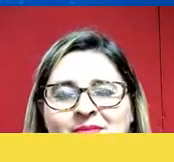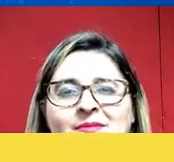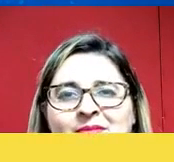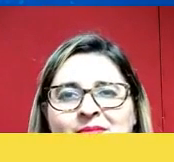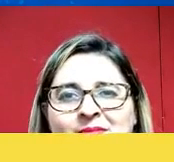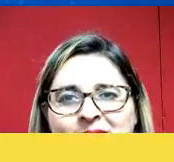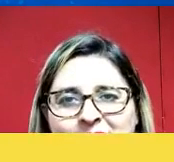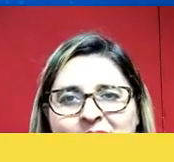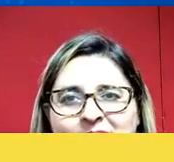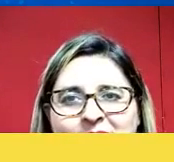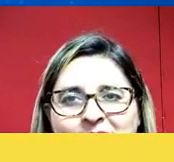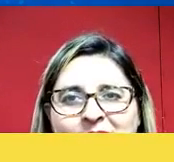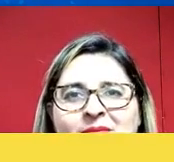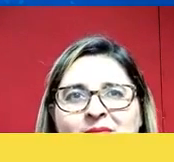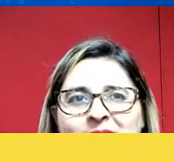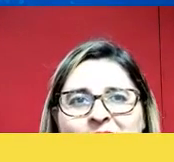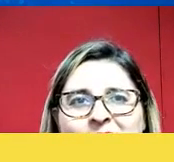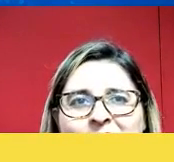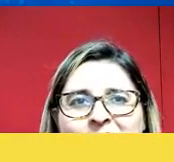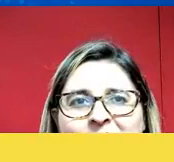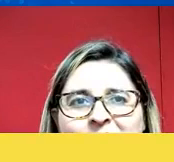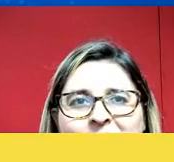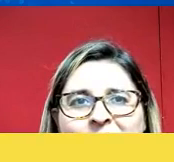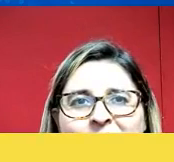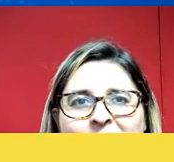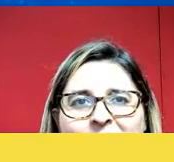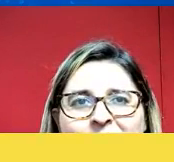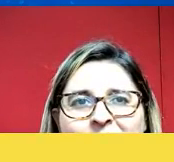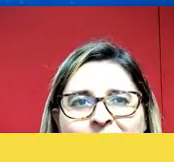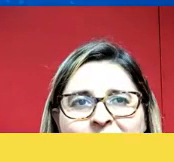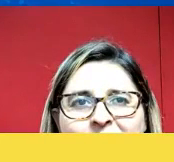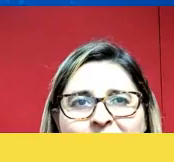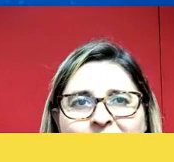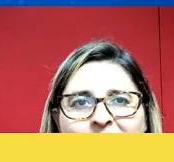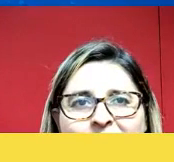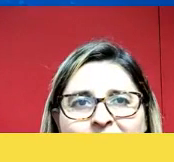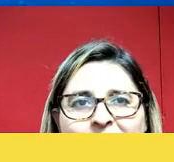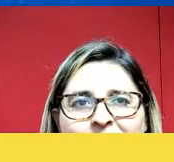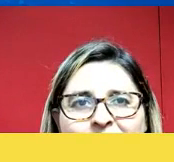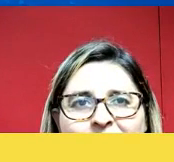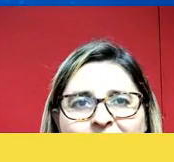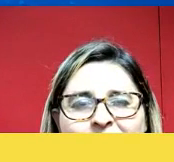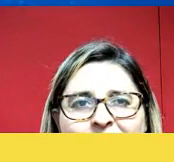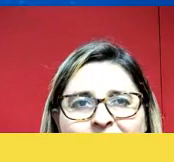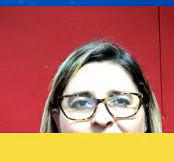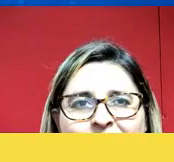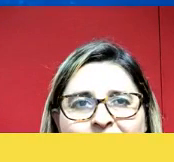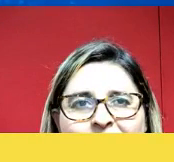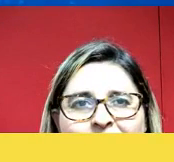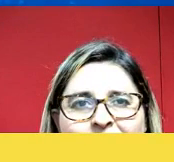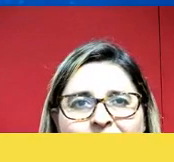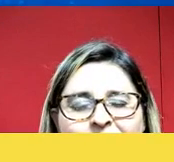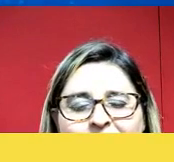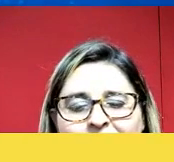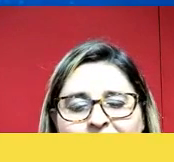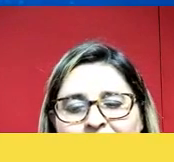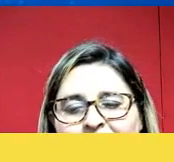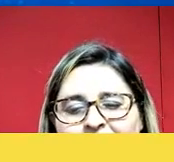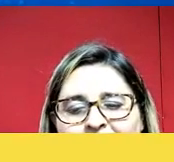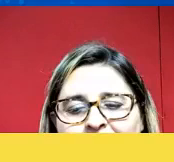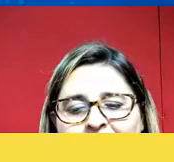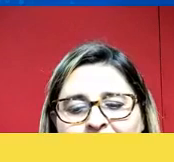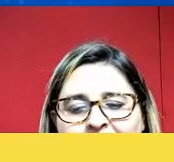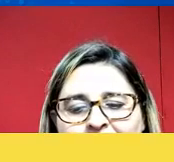de... Bueno, virus, los virus no están vivos, pero bacterias, organismos